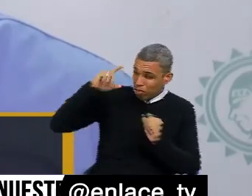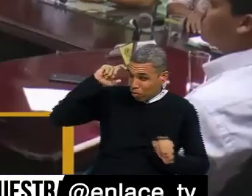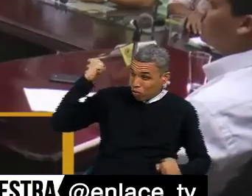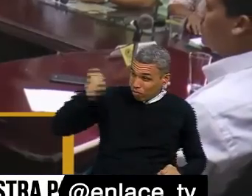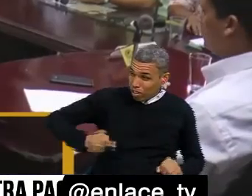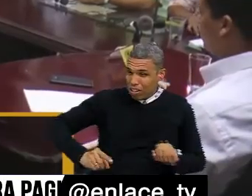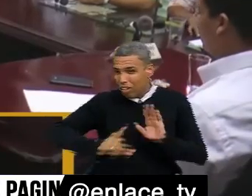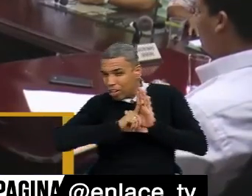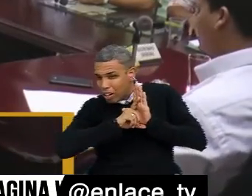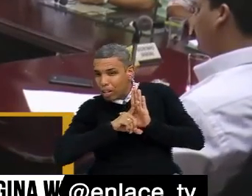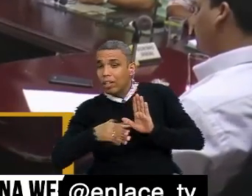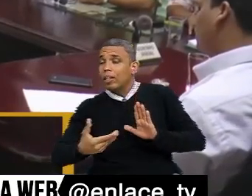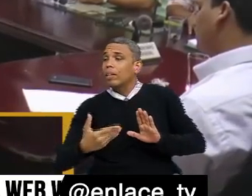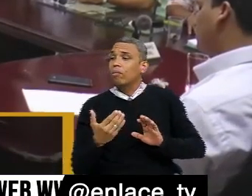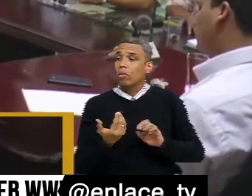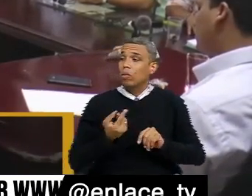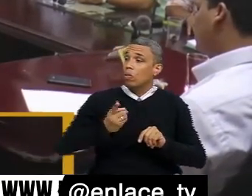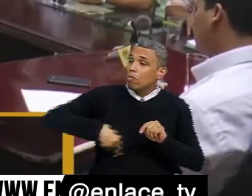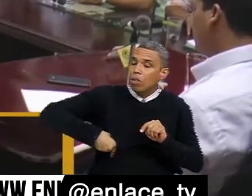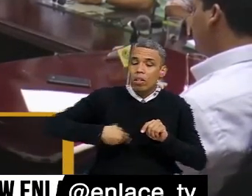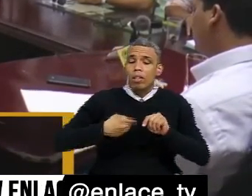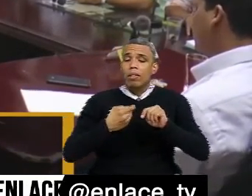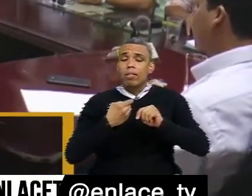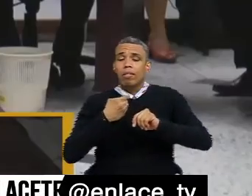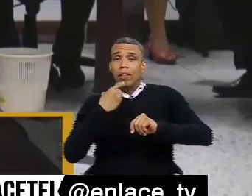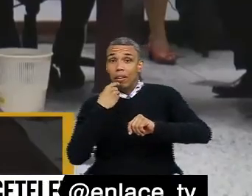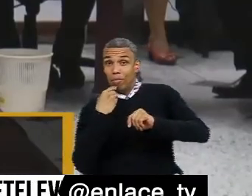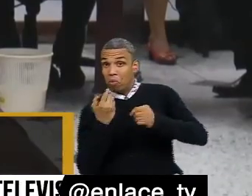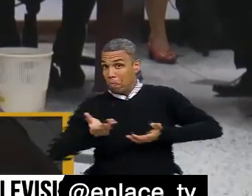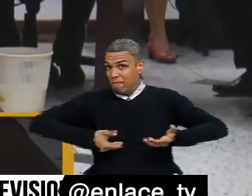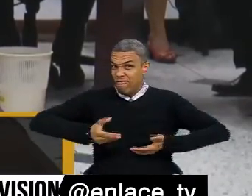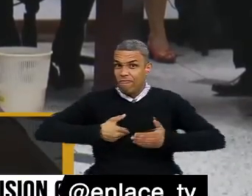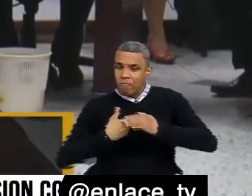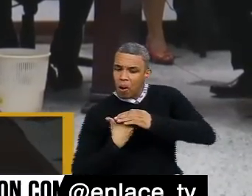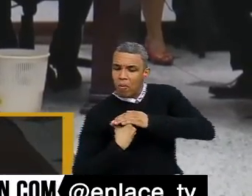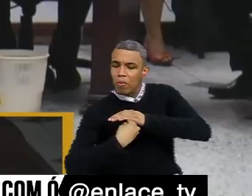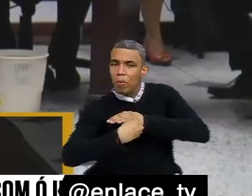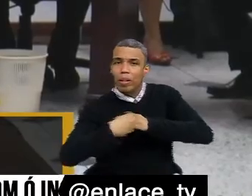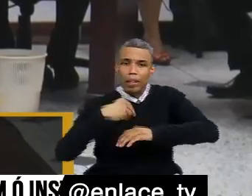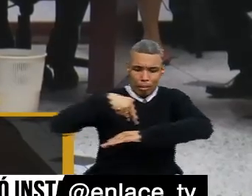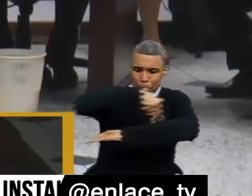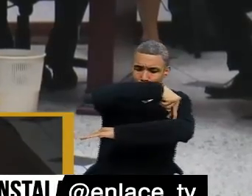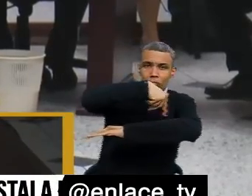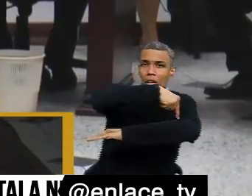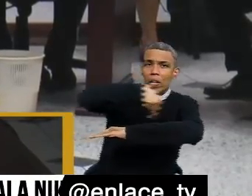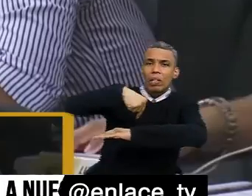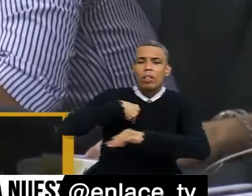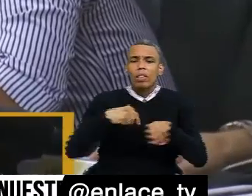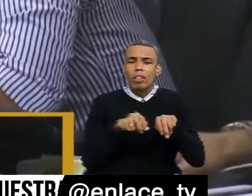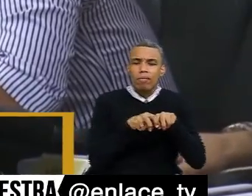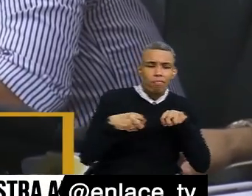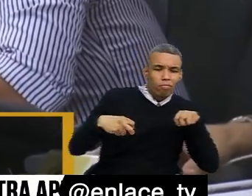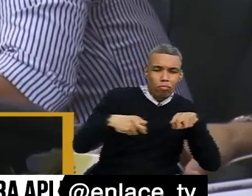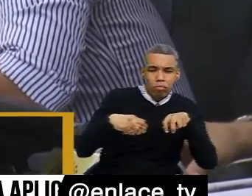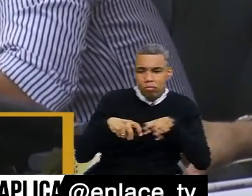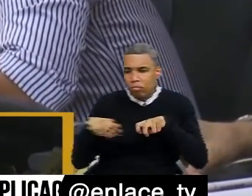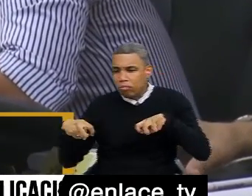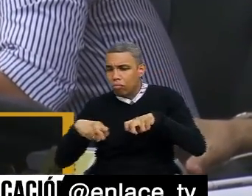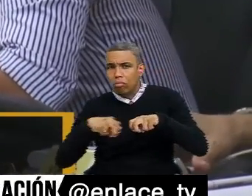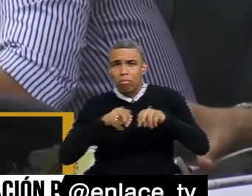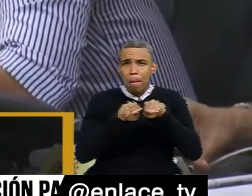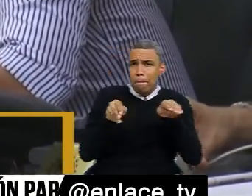como lo son los comerciantes y como lo son los habitantes de las partes aledañas en donde están los establecimientos. Se escuchó a